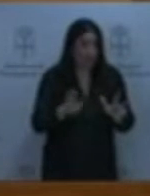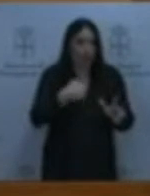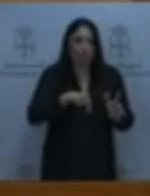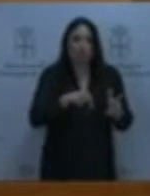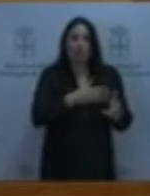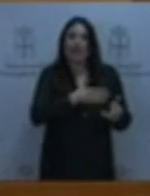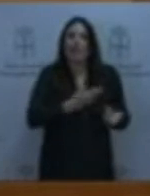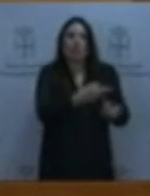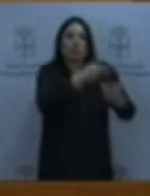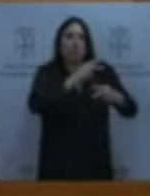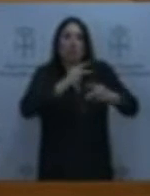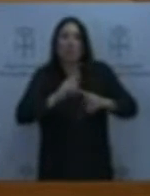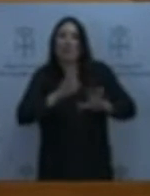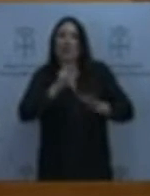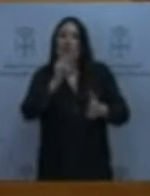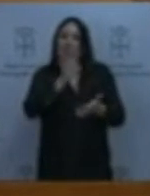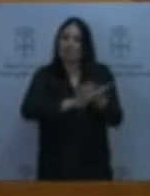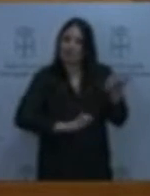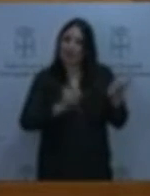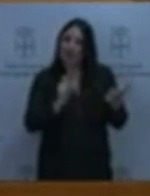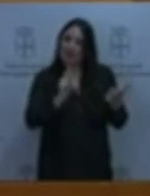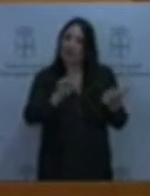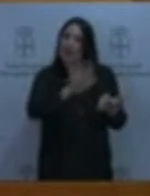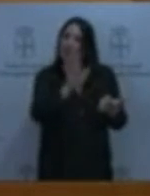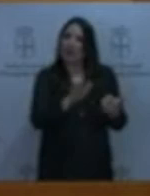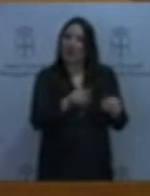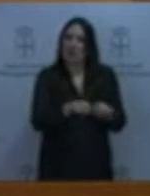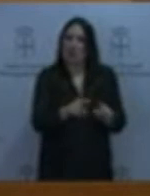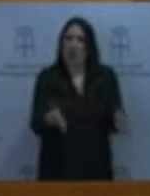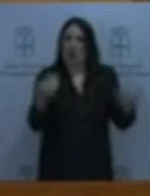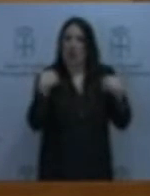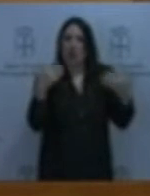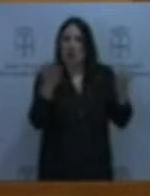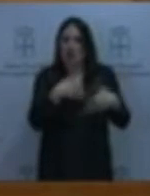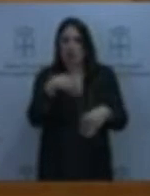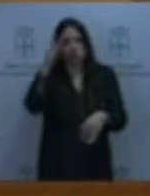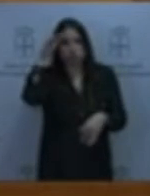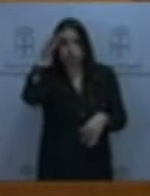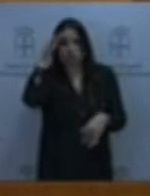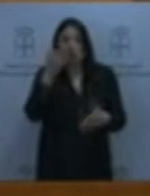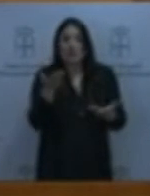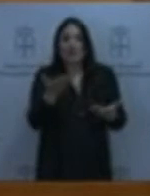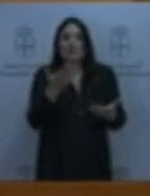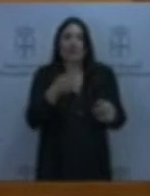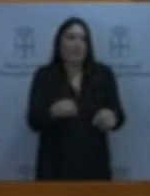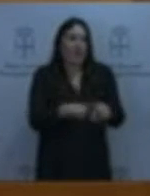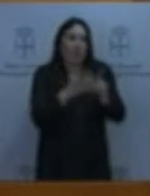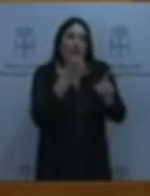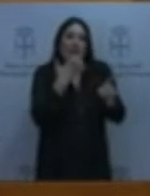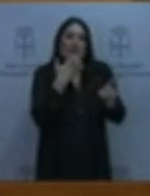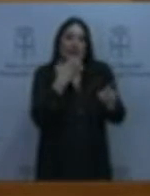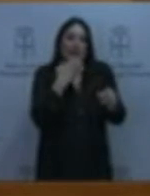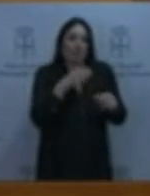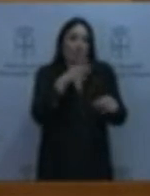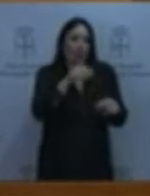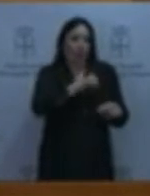pero el sentido de la sentencia apunta a una actuación de una irresponsabilidad grave. Y ello tanto se actuó por iniciativa propia o en ejecución de un acuerdo